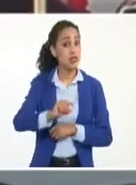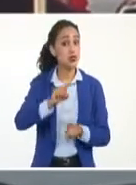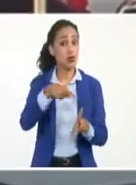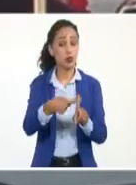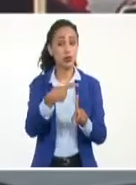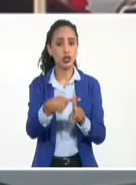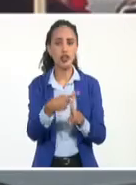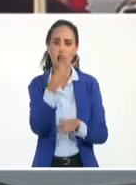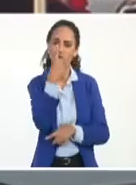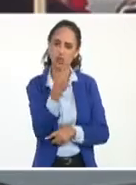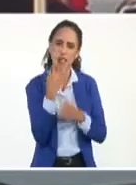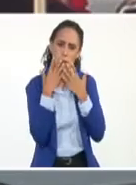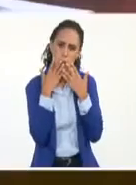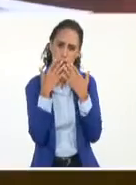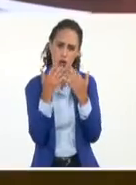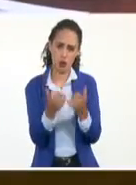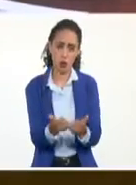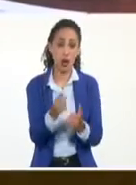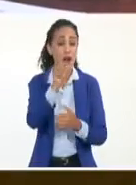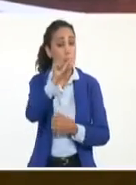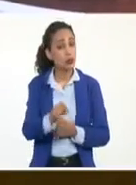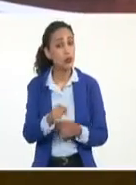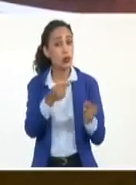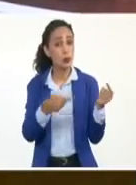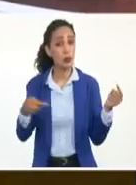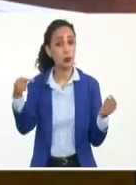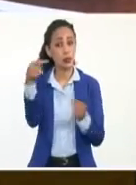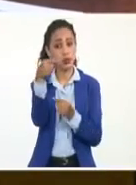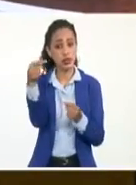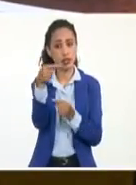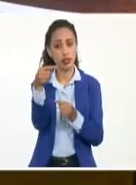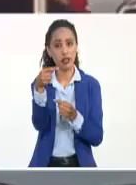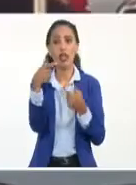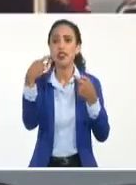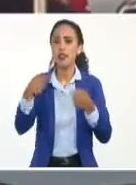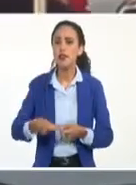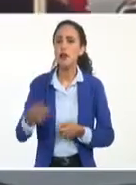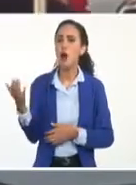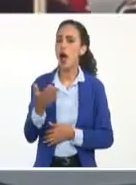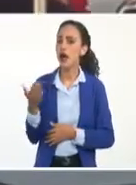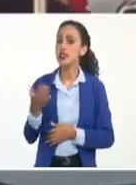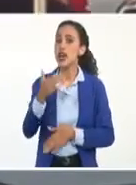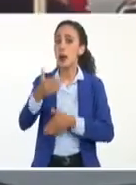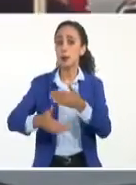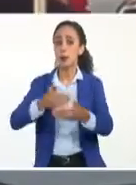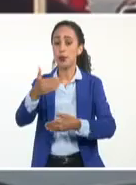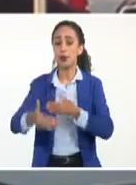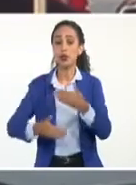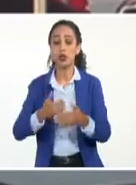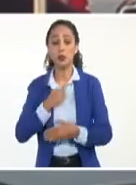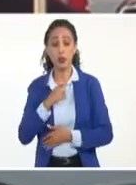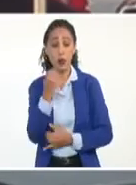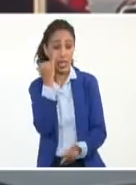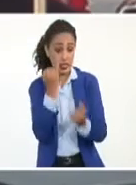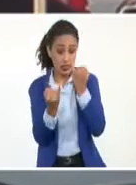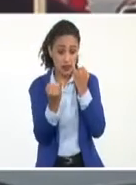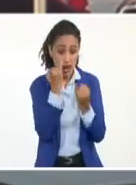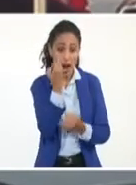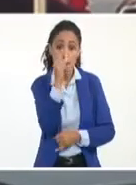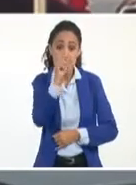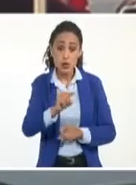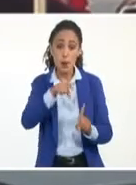llevan una prioridad en la atención. Tenemos que agilizar nuestros procesos desde la detección hasta